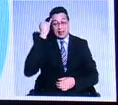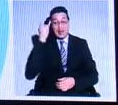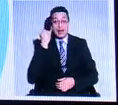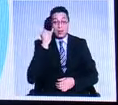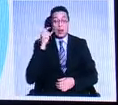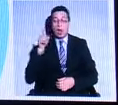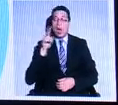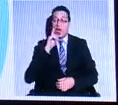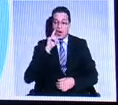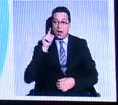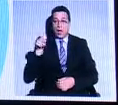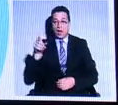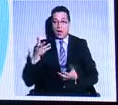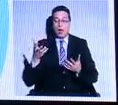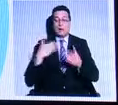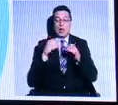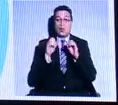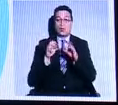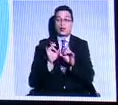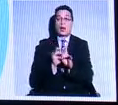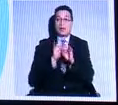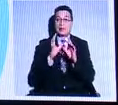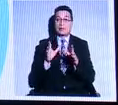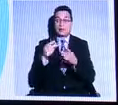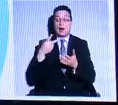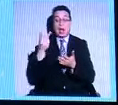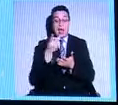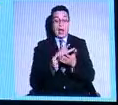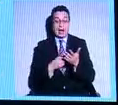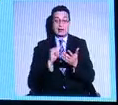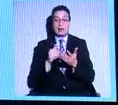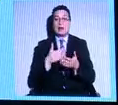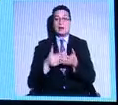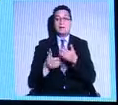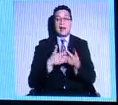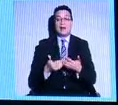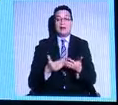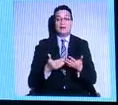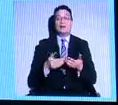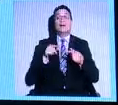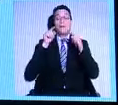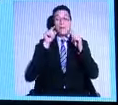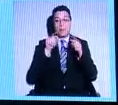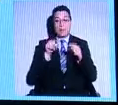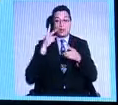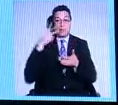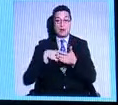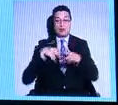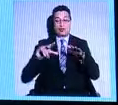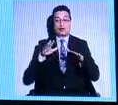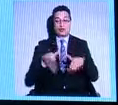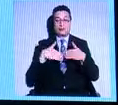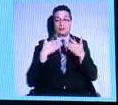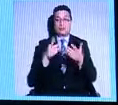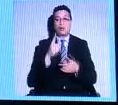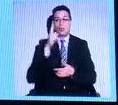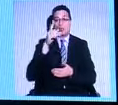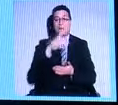set de útiles para educación especial de artes y manualidades. En 2018, entregamos un total de